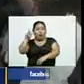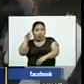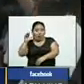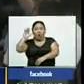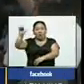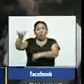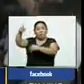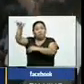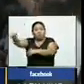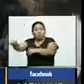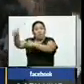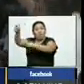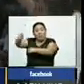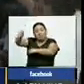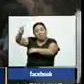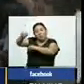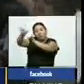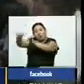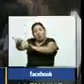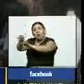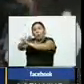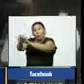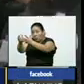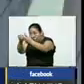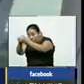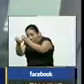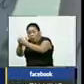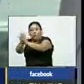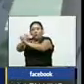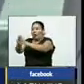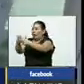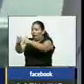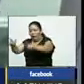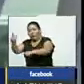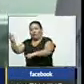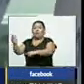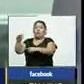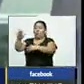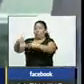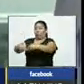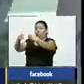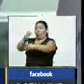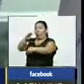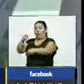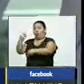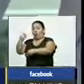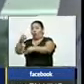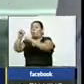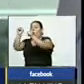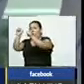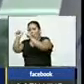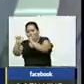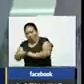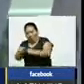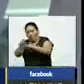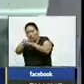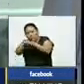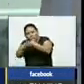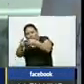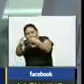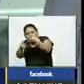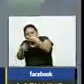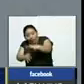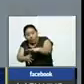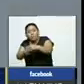Tras una intensa campaña de cabildeo, fue liberado por el Servicio de Control de Inmigración y Aduanas en 2012 para que pudiera poner sus asuntos en orden,